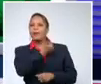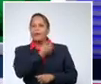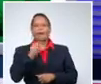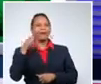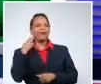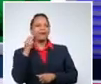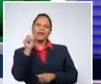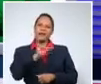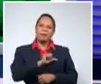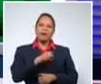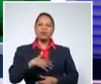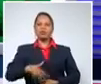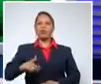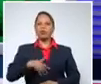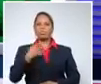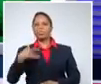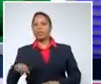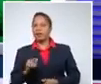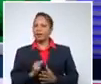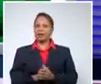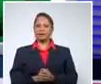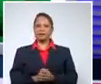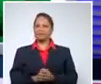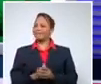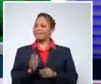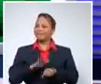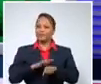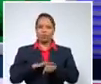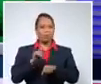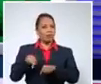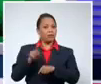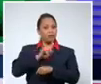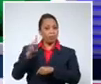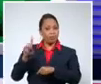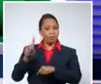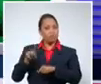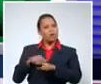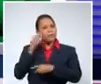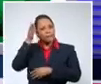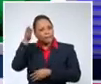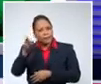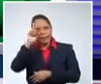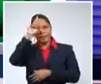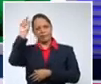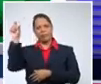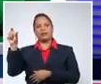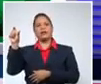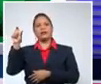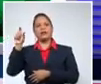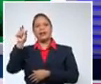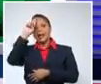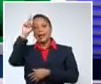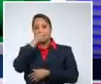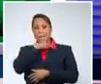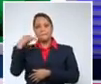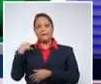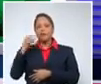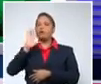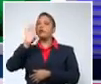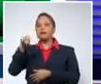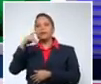bueno, no achacárselo, sino que sencillamente vaya al médico, y que el médico sea, además, hoy